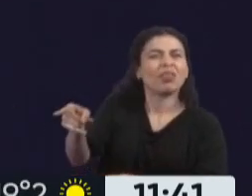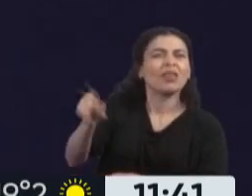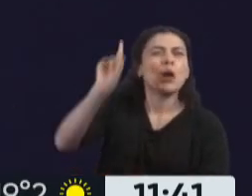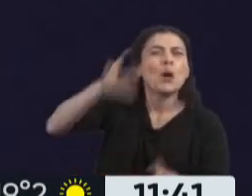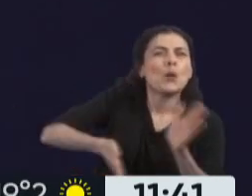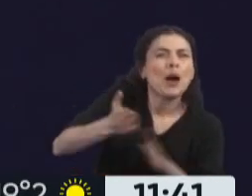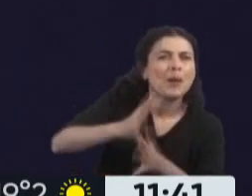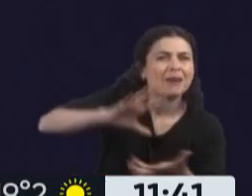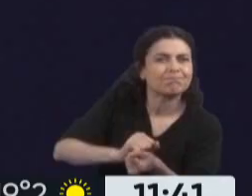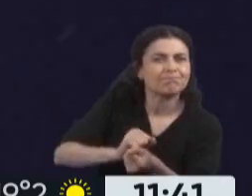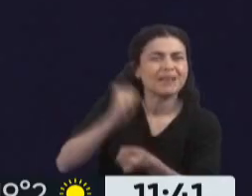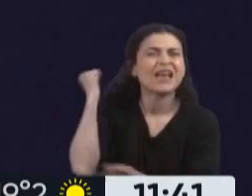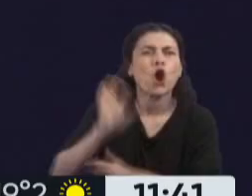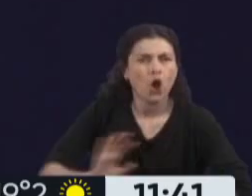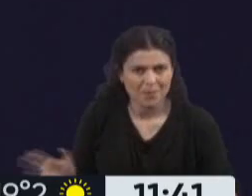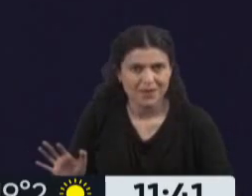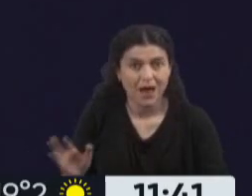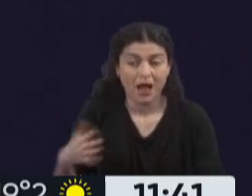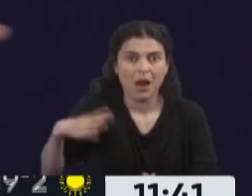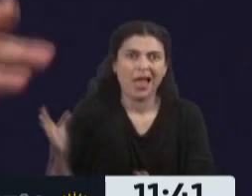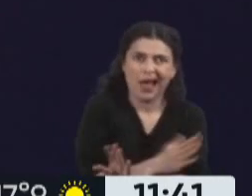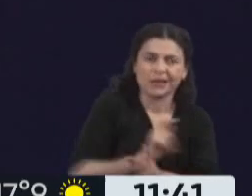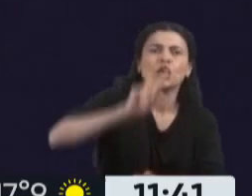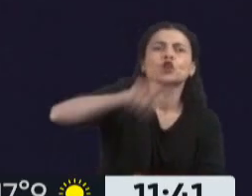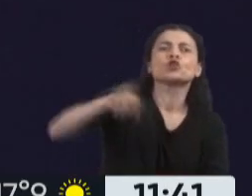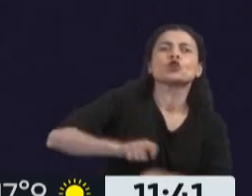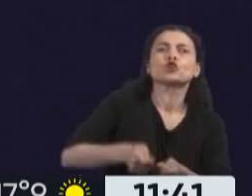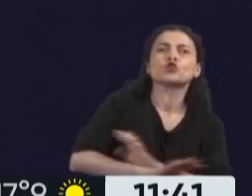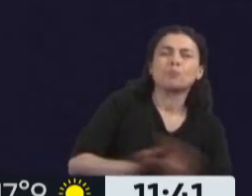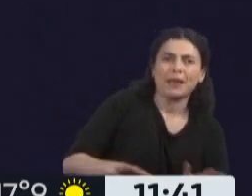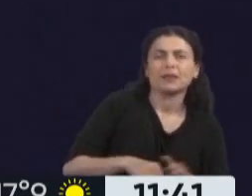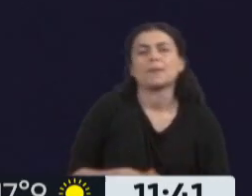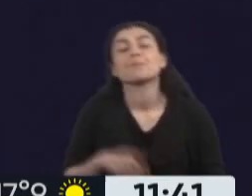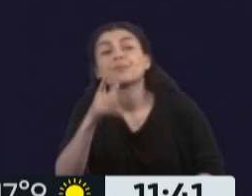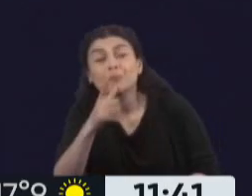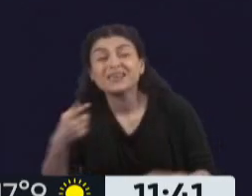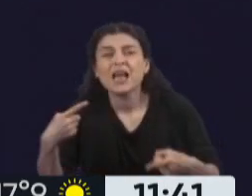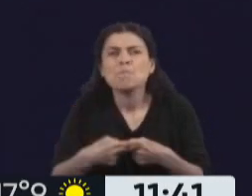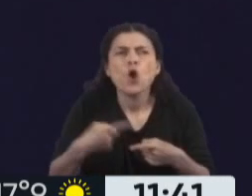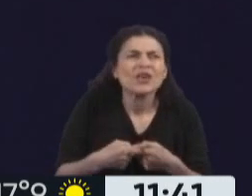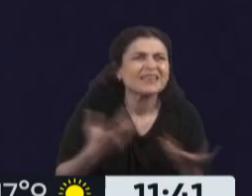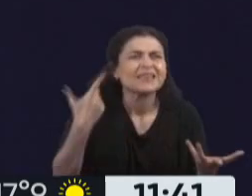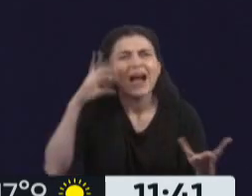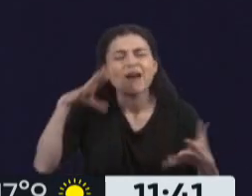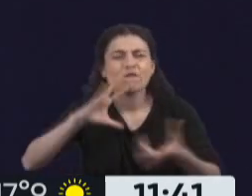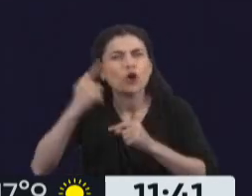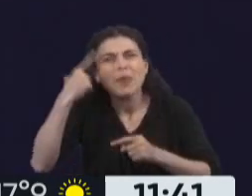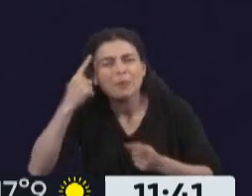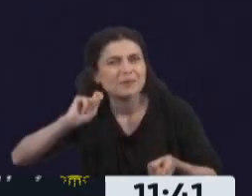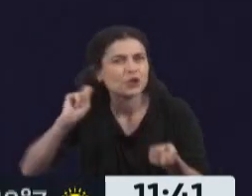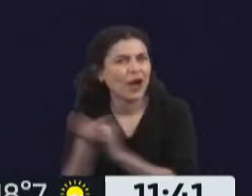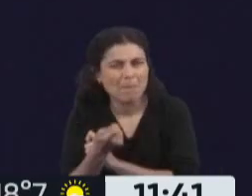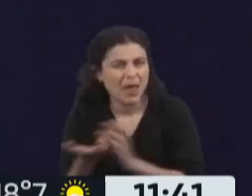debilitadas cuentas públicas. Y en algún momento, bueno, la política se olvidó de la ley de gravedad y pensó que cuando